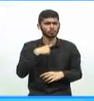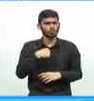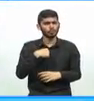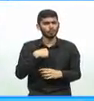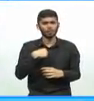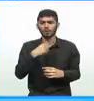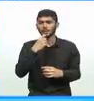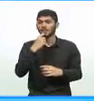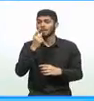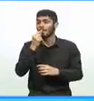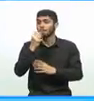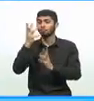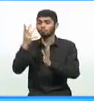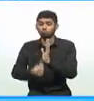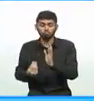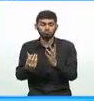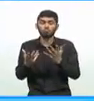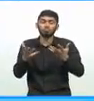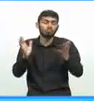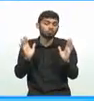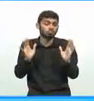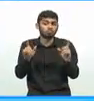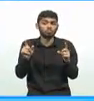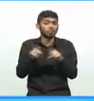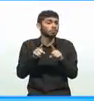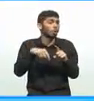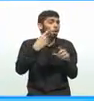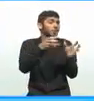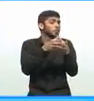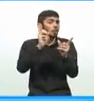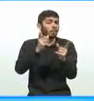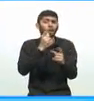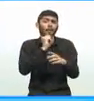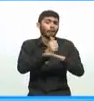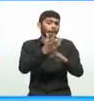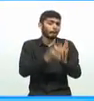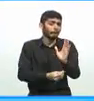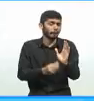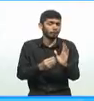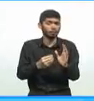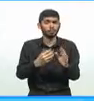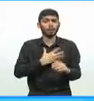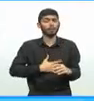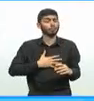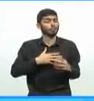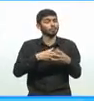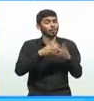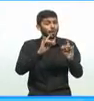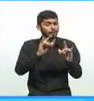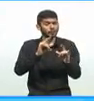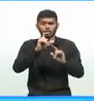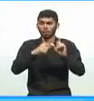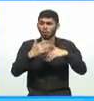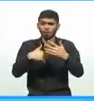se equivocan seguramente se equivocarán como nos toca a todos. De Argentina un rival difícil, que tiene buenos jugadores, que si bien